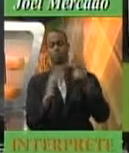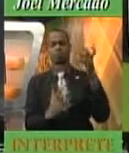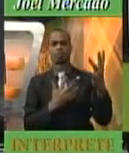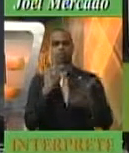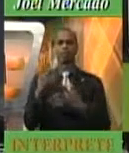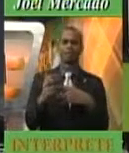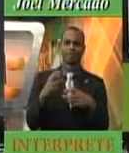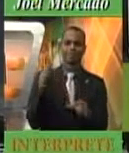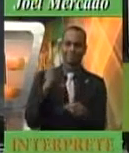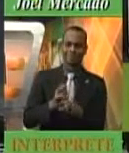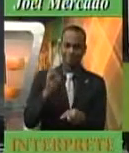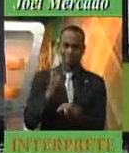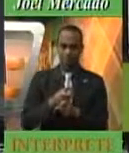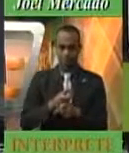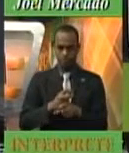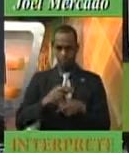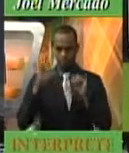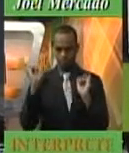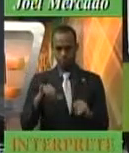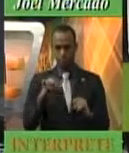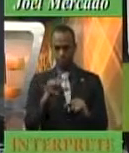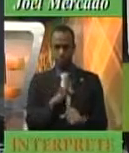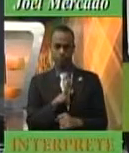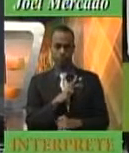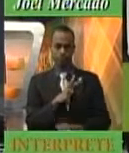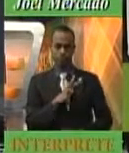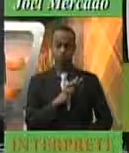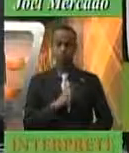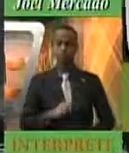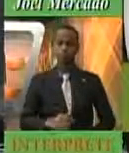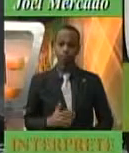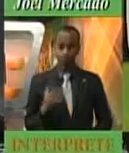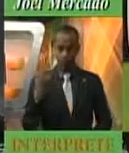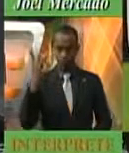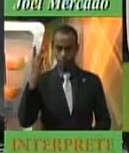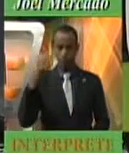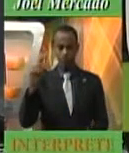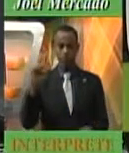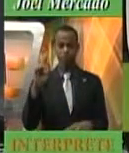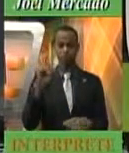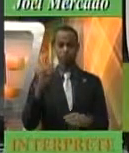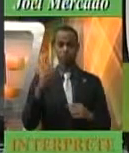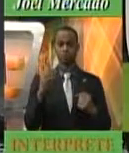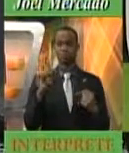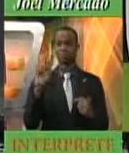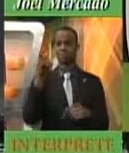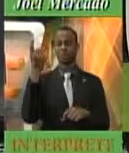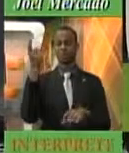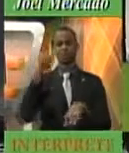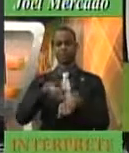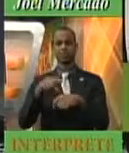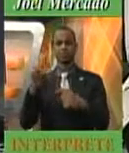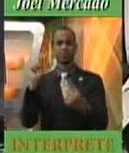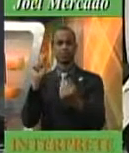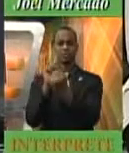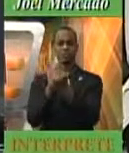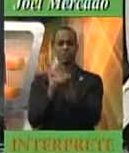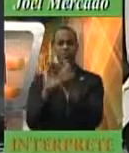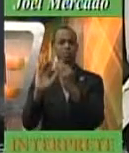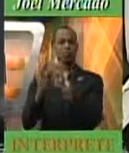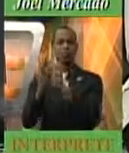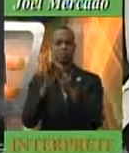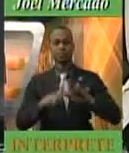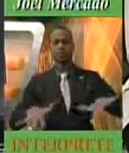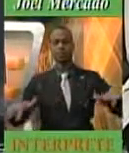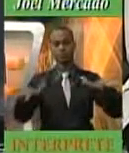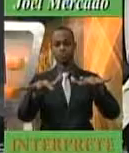por todos los lados, pero fue simbólico, sí, porque ahí, como dice el director, hubo el primer encuentro con la comunidad. Es